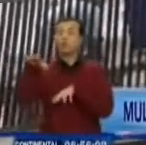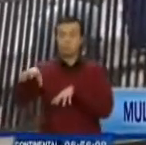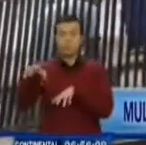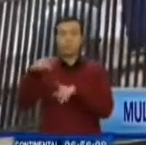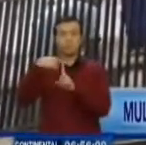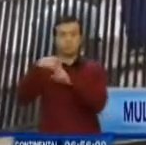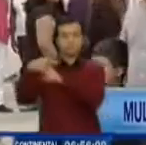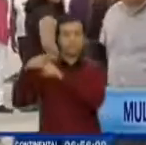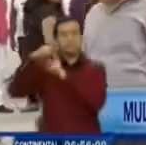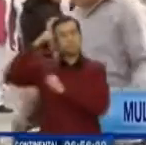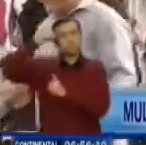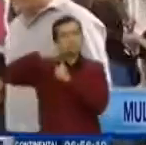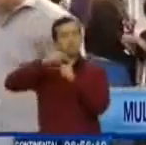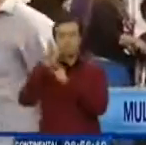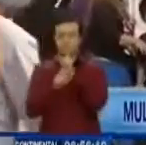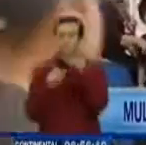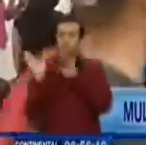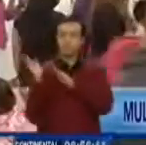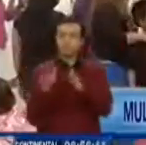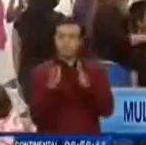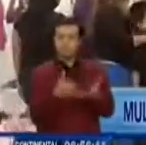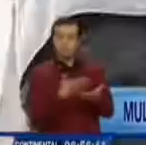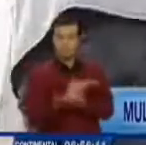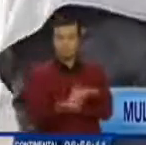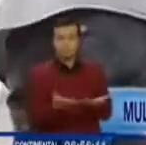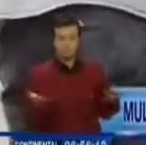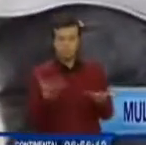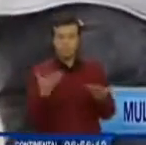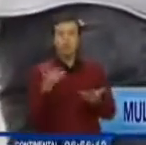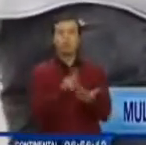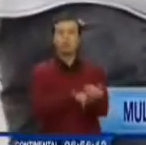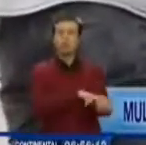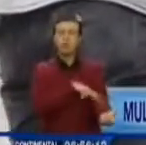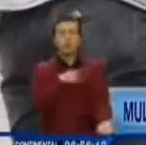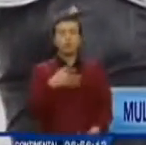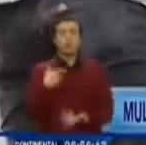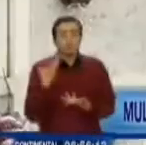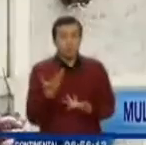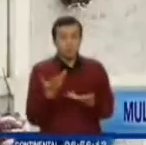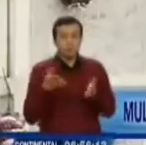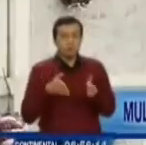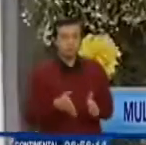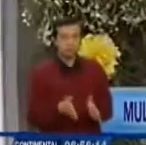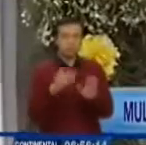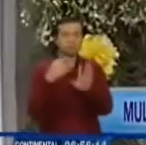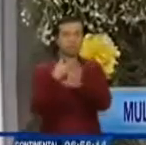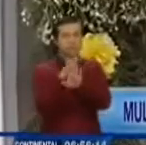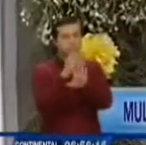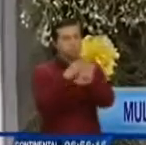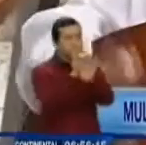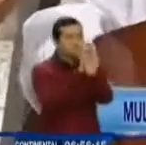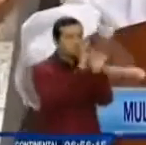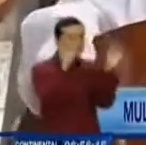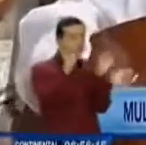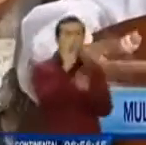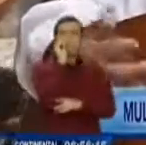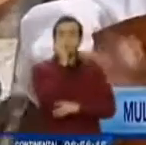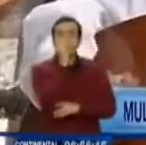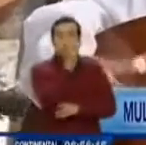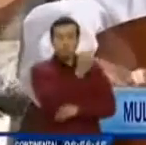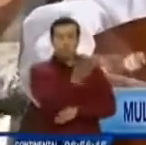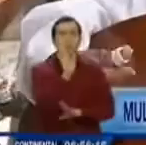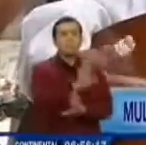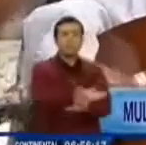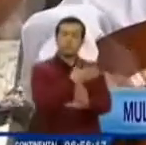donde recordaron a los que ya partieron. Las formas más tradicionales, limpieza de epitafios, flores e incluso serenos,